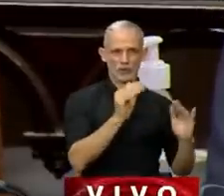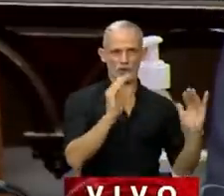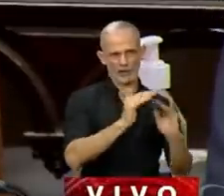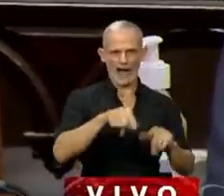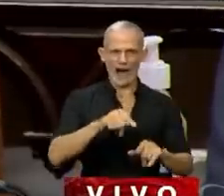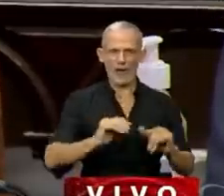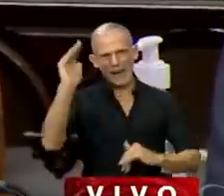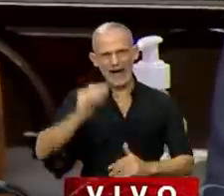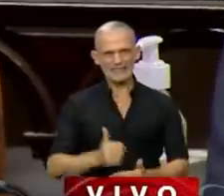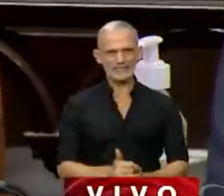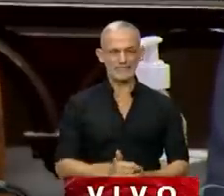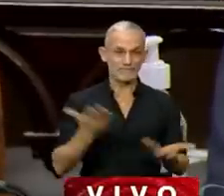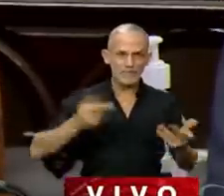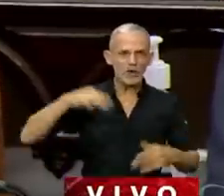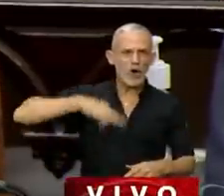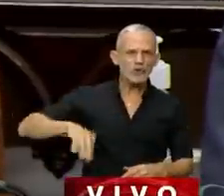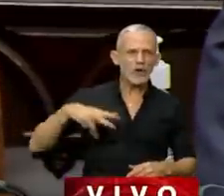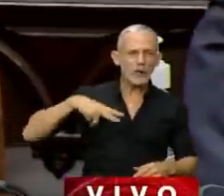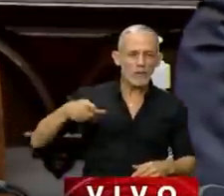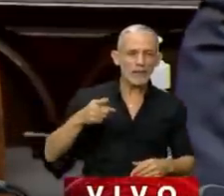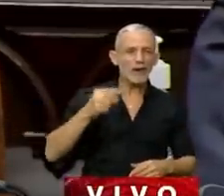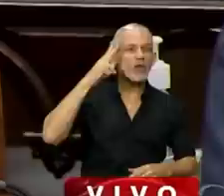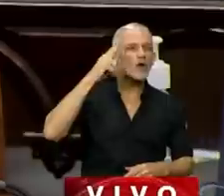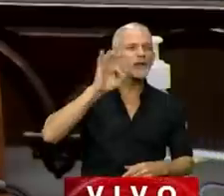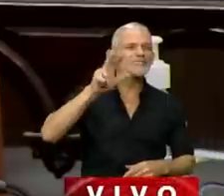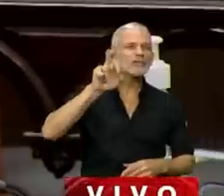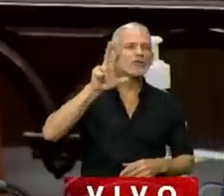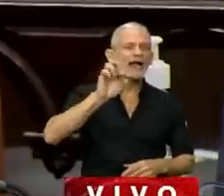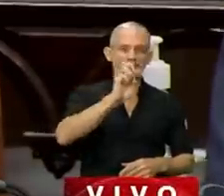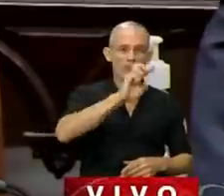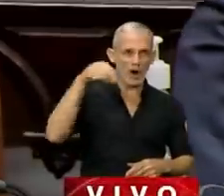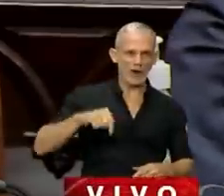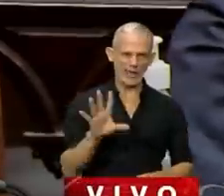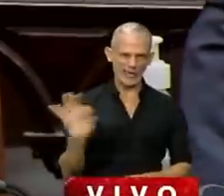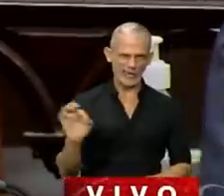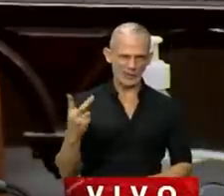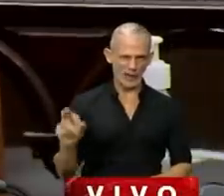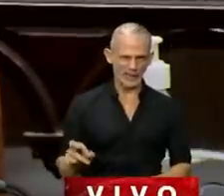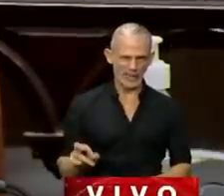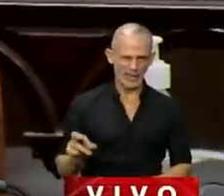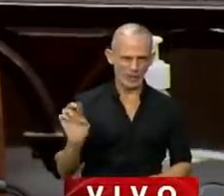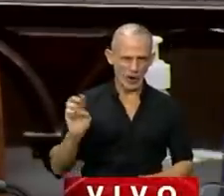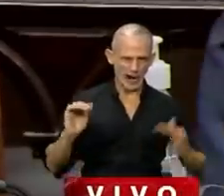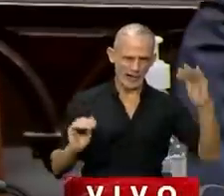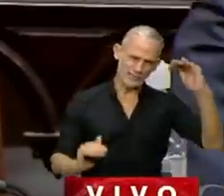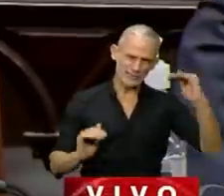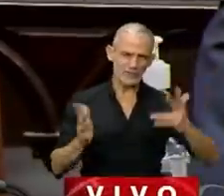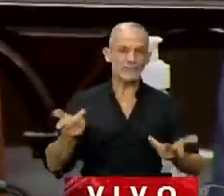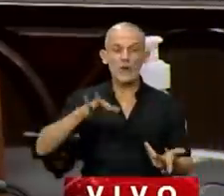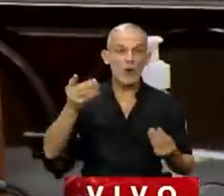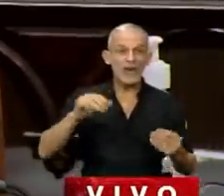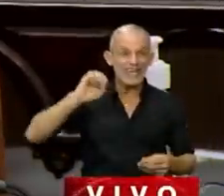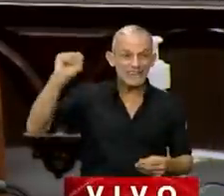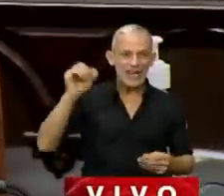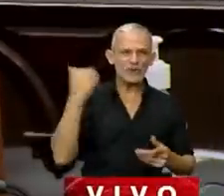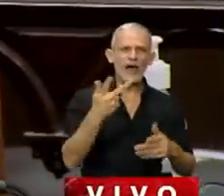ahora. Hagan algo cuando el salario privado era de $930, hoy es de 520. Hagan algo cuando la